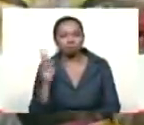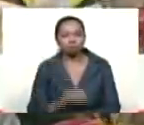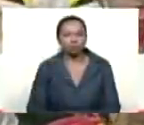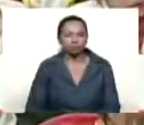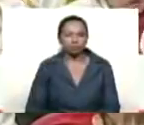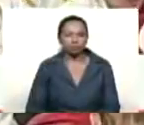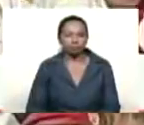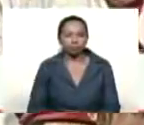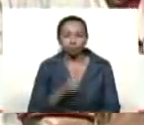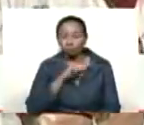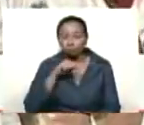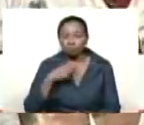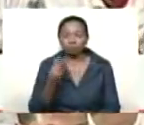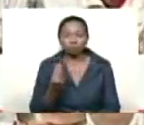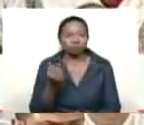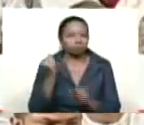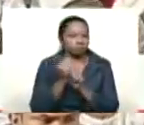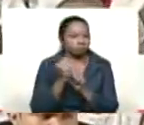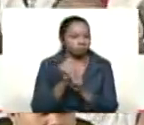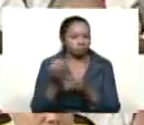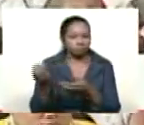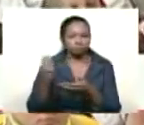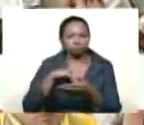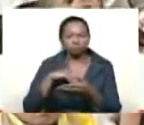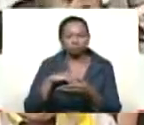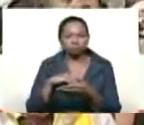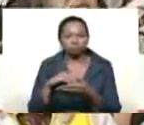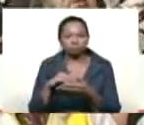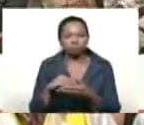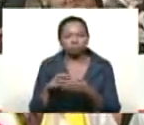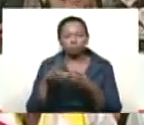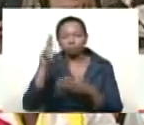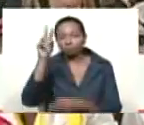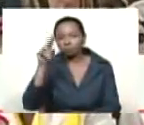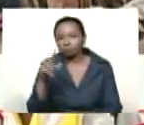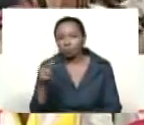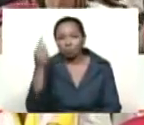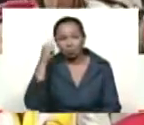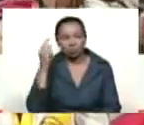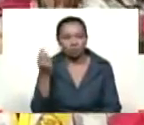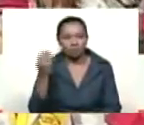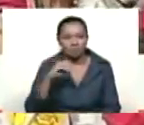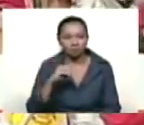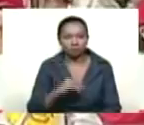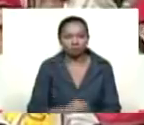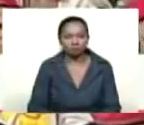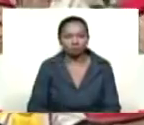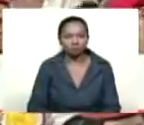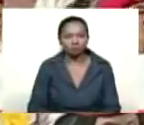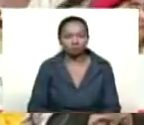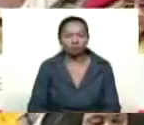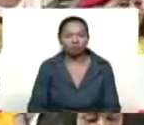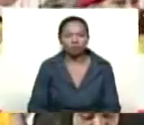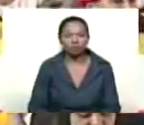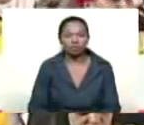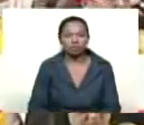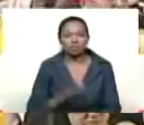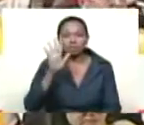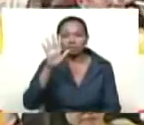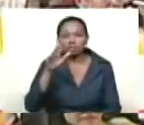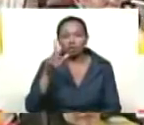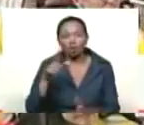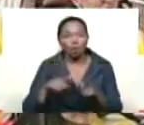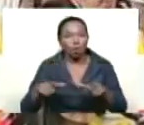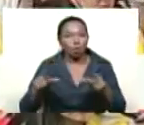Así que tiene mucho trabajo pariendo todos los días con los 5 almacenes